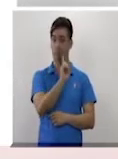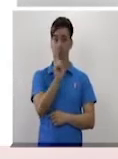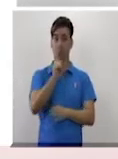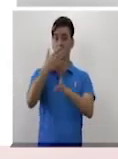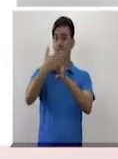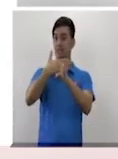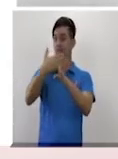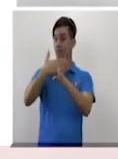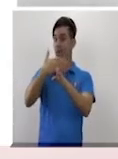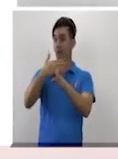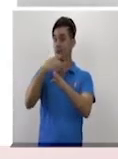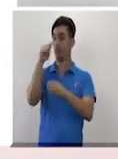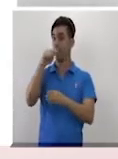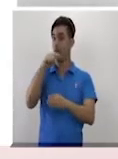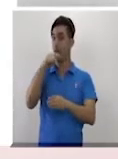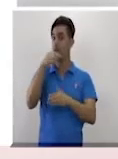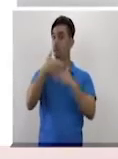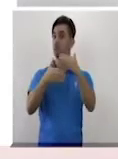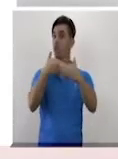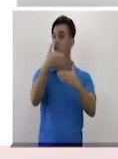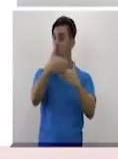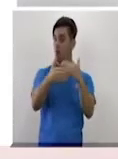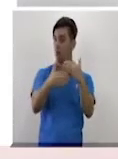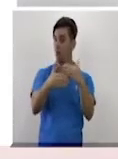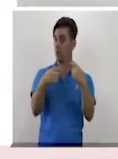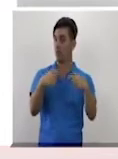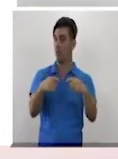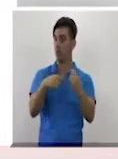lleva consigo un proceder.